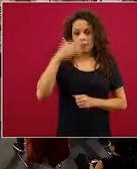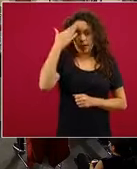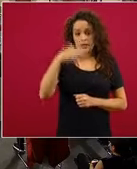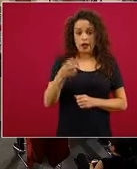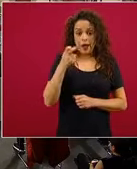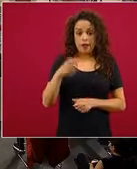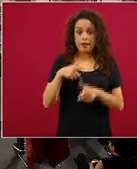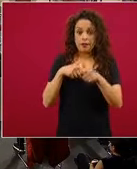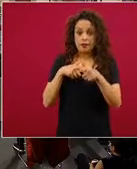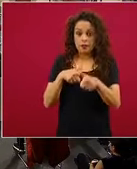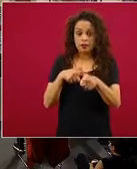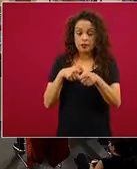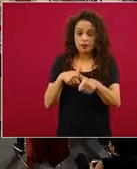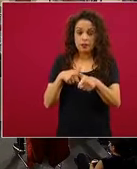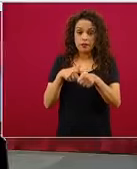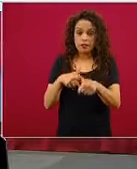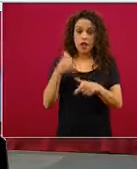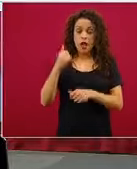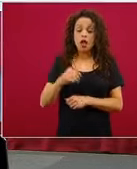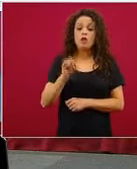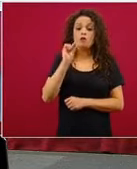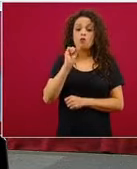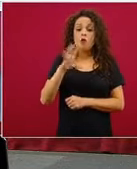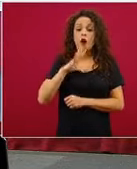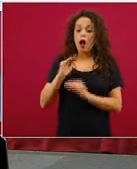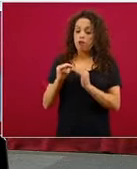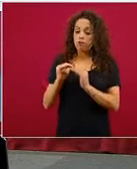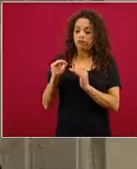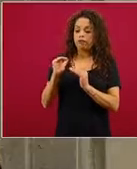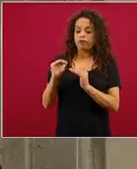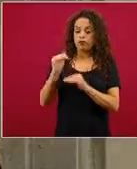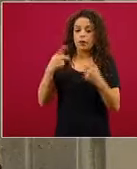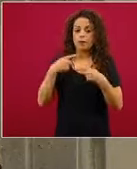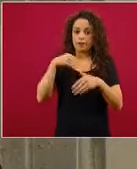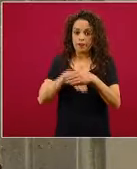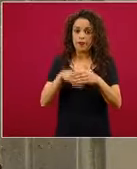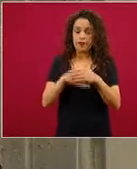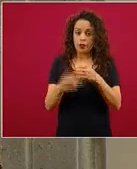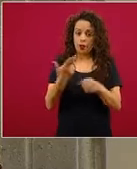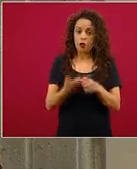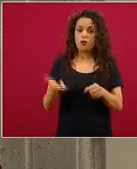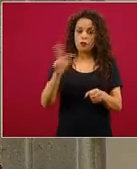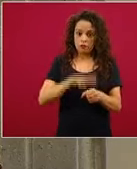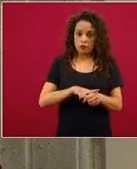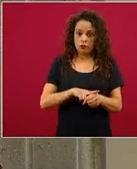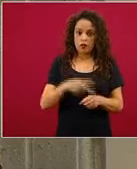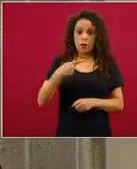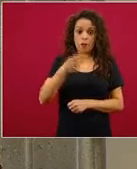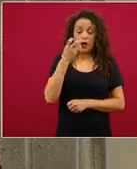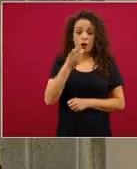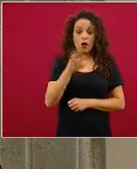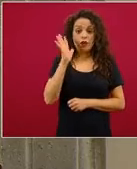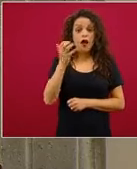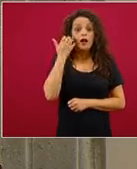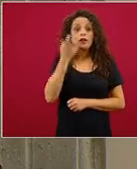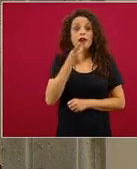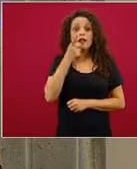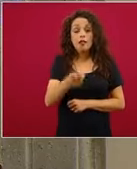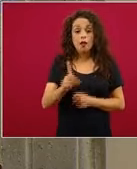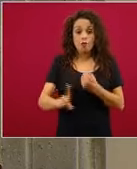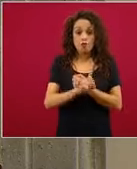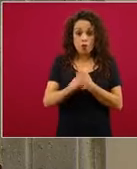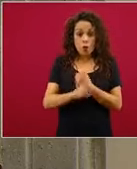continuado y que inclusive estamos viendo un incremento de la hospitalización. Esto todavía no evidencia un problema en sí o como